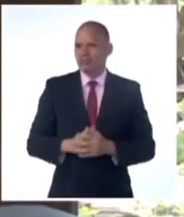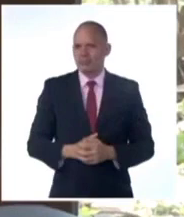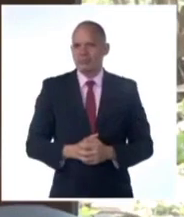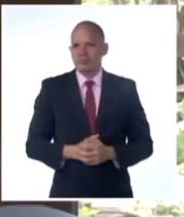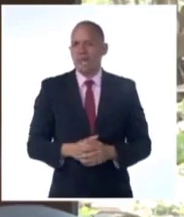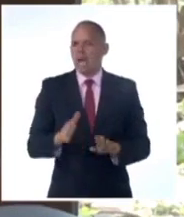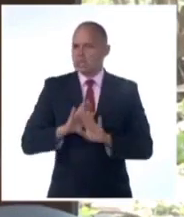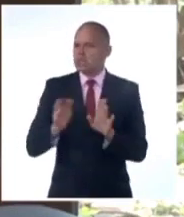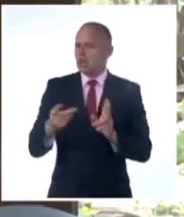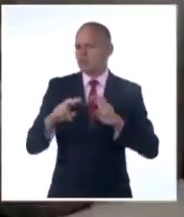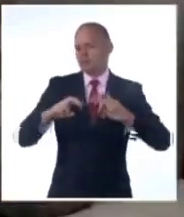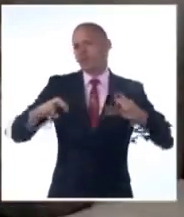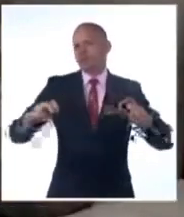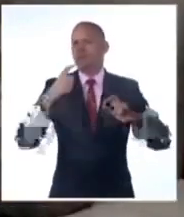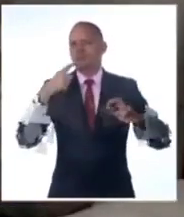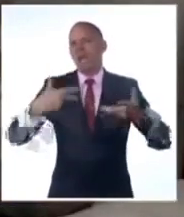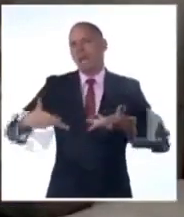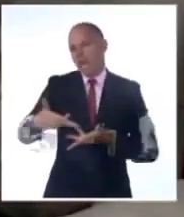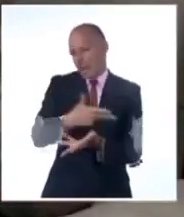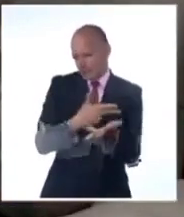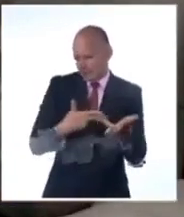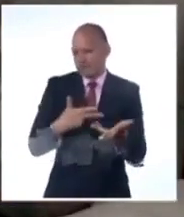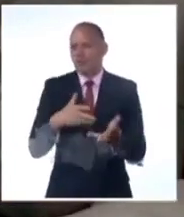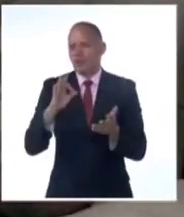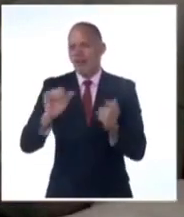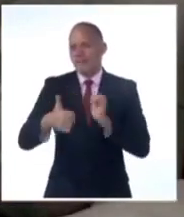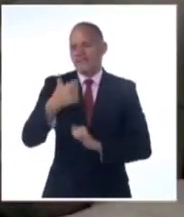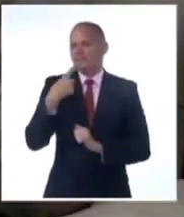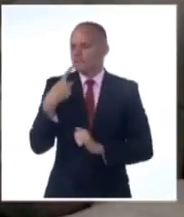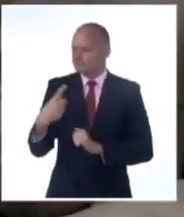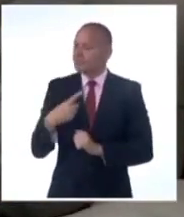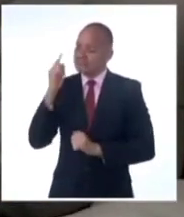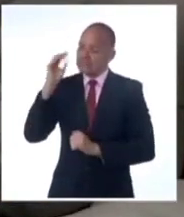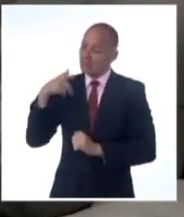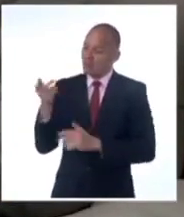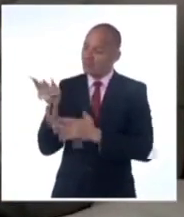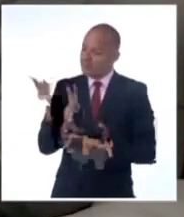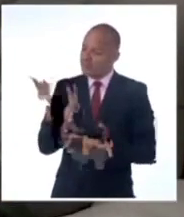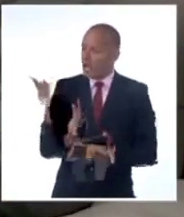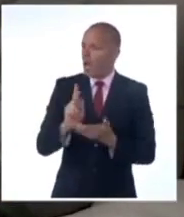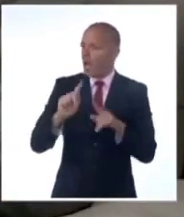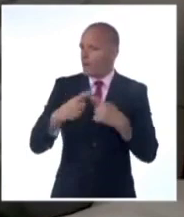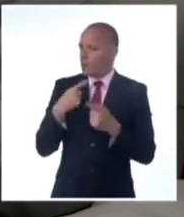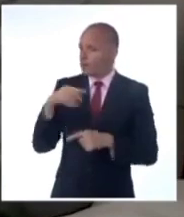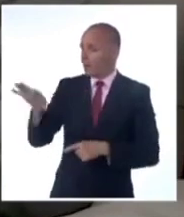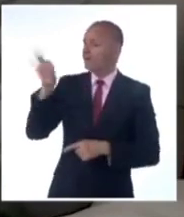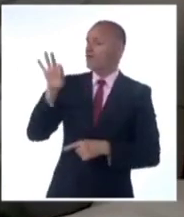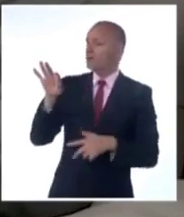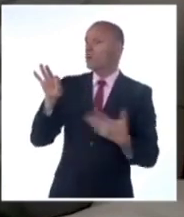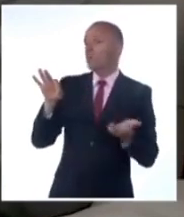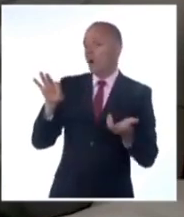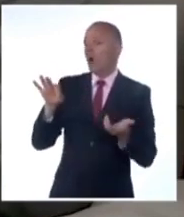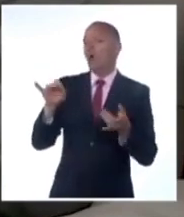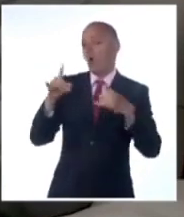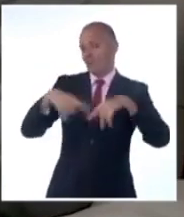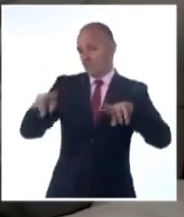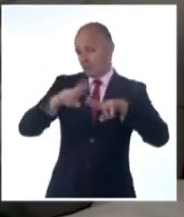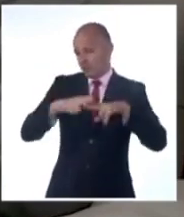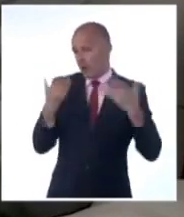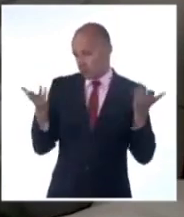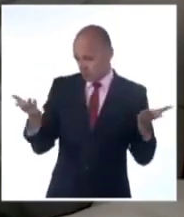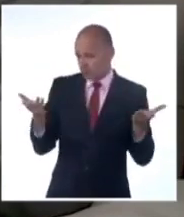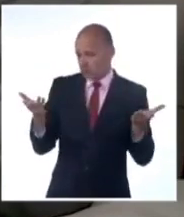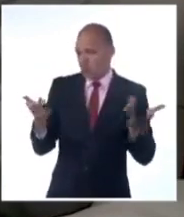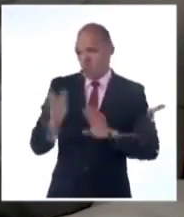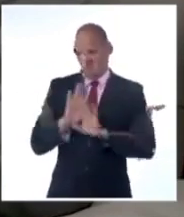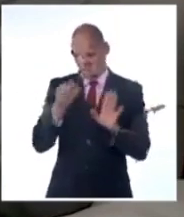Durante el diálogo, el mandatario destacó que aunque su visita a La Habana está motivada por una invitación académica, la relatora especial intercambió con